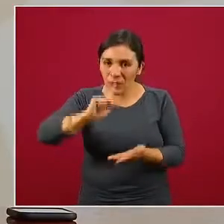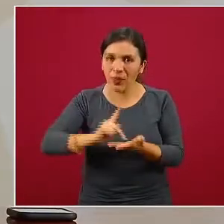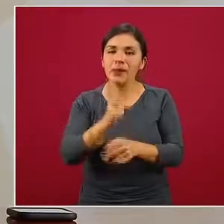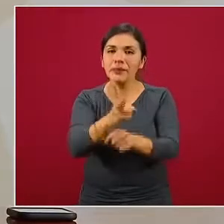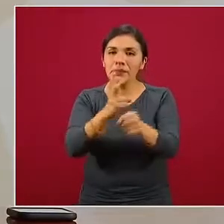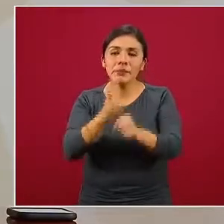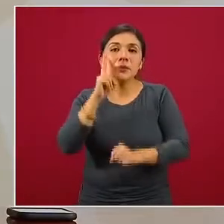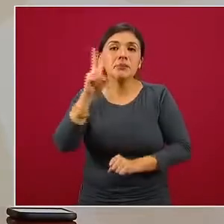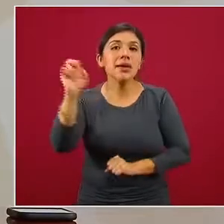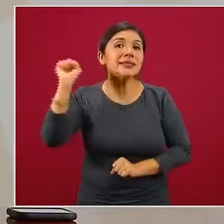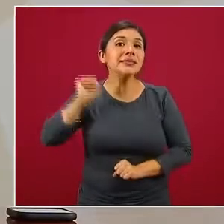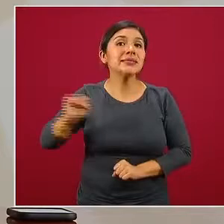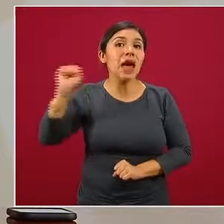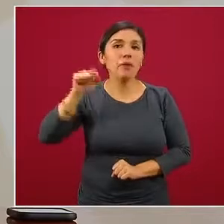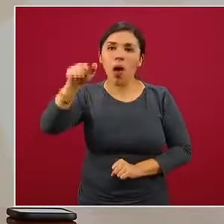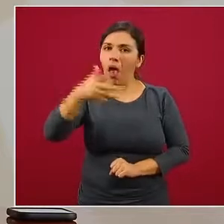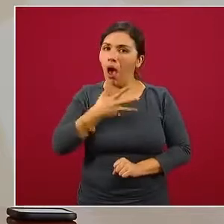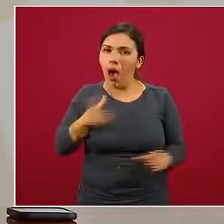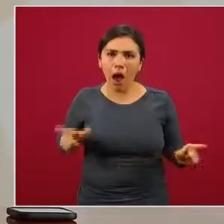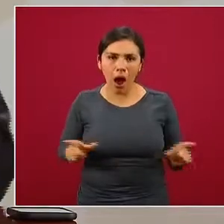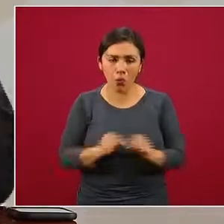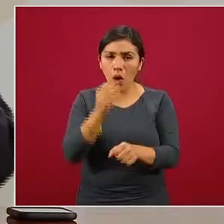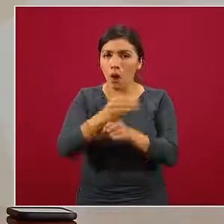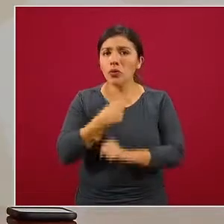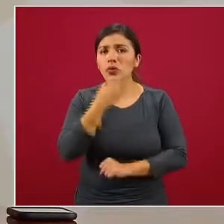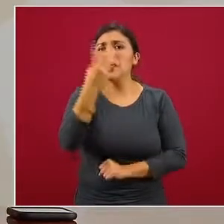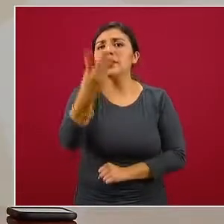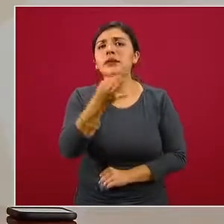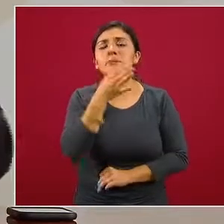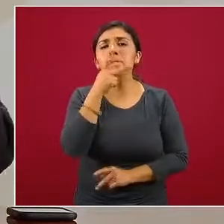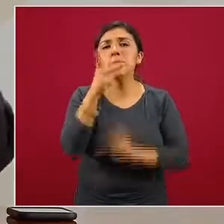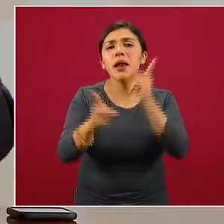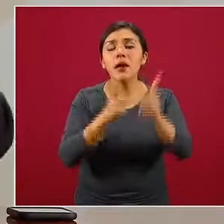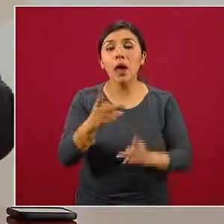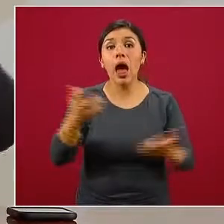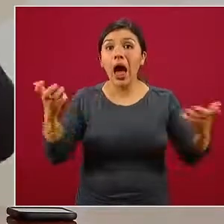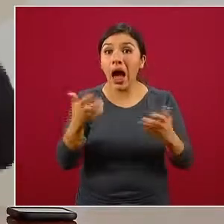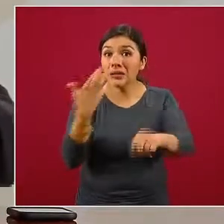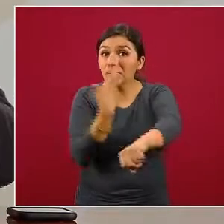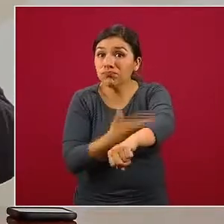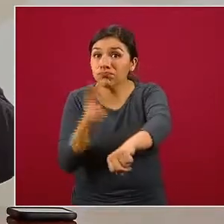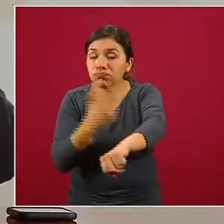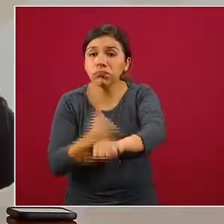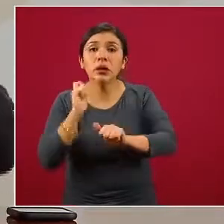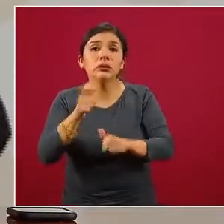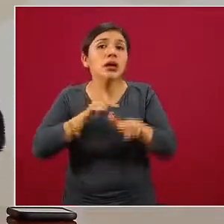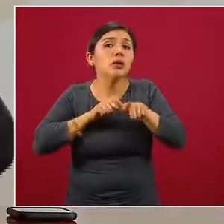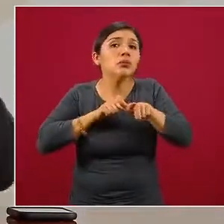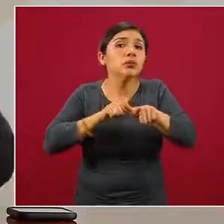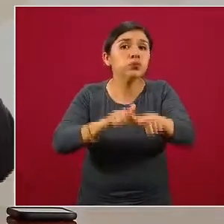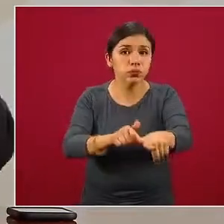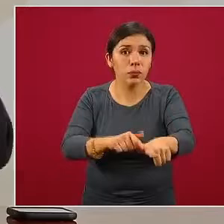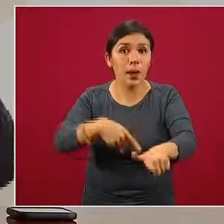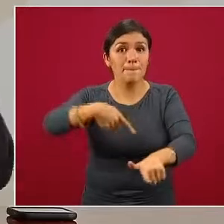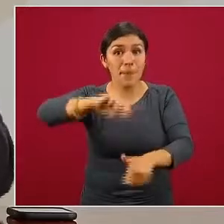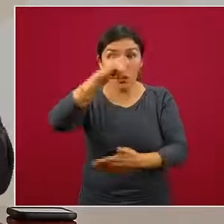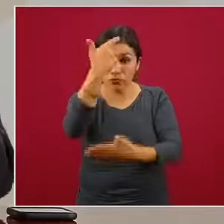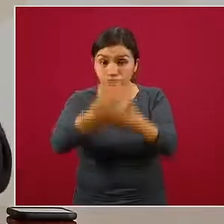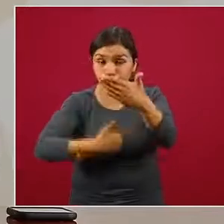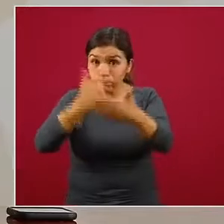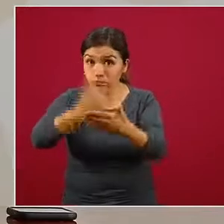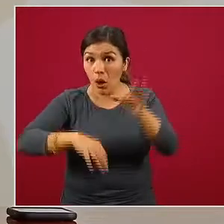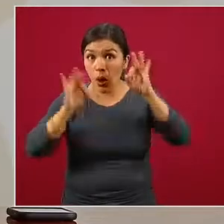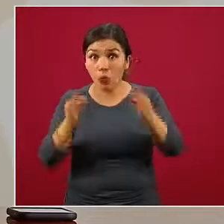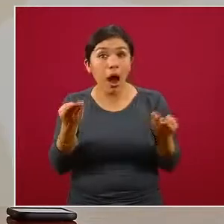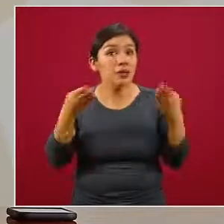pasado, hablamos de todo eso, pero se lo resumo en 3 palabras. El proceso se hace en forma continua, pero la estadística oficial no se